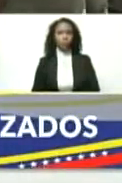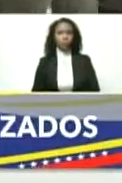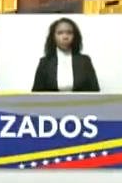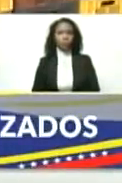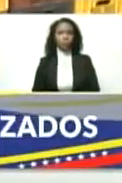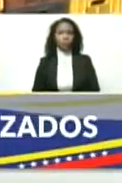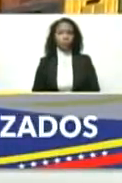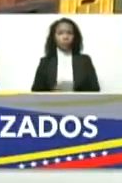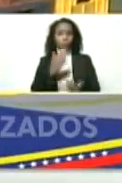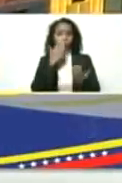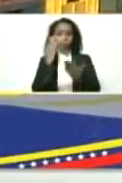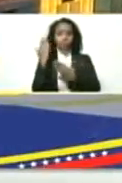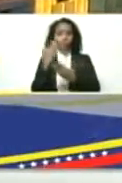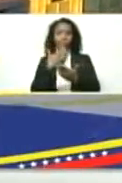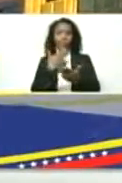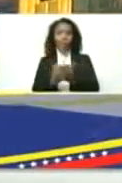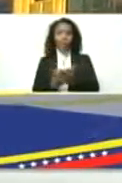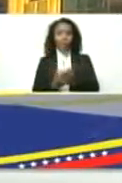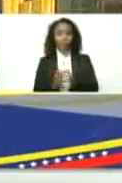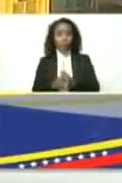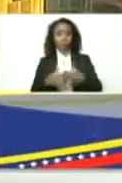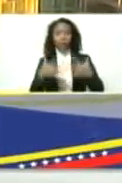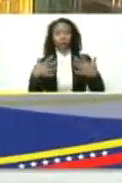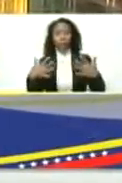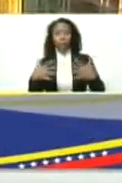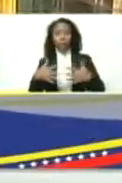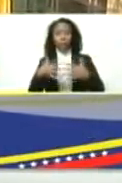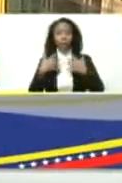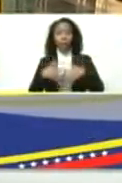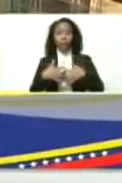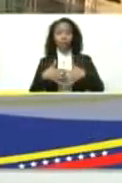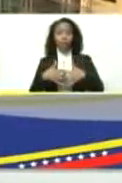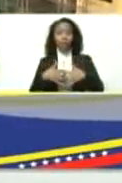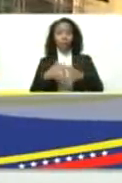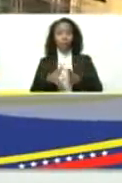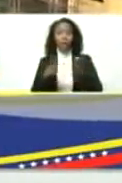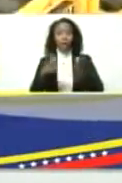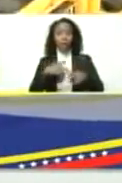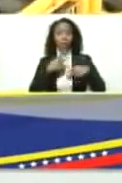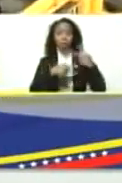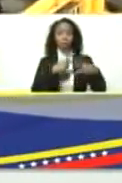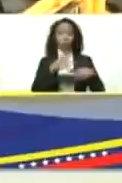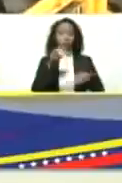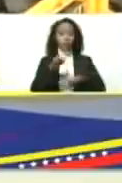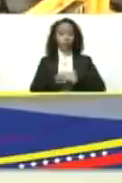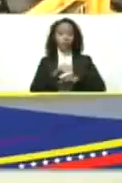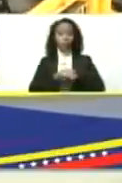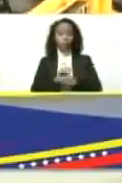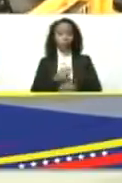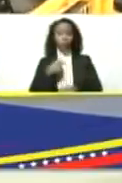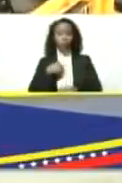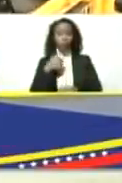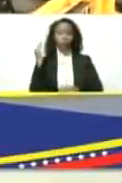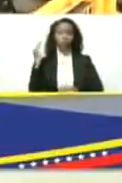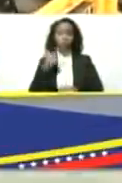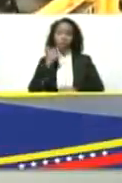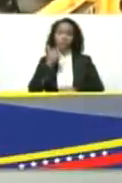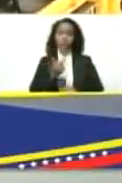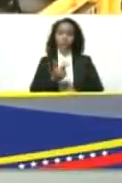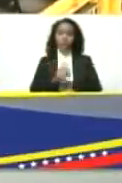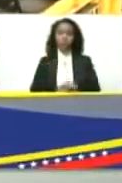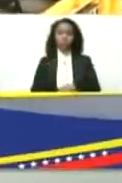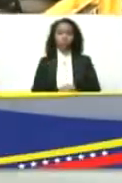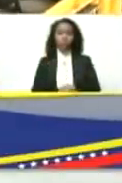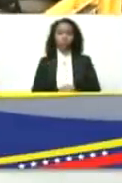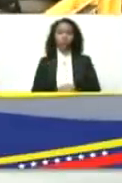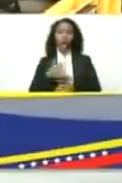Bueno, muchas gracias, pues. Tremenda empresa, gigantesca, productora de zapatos. Yo lo vengo diciendo.